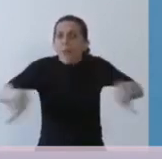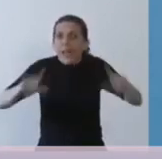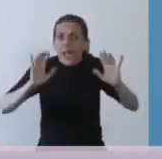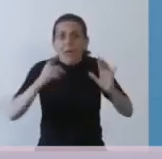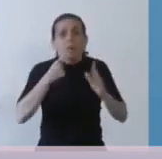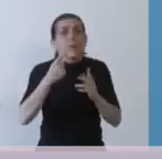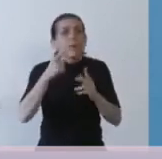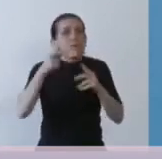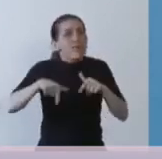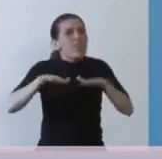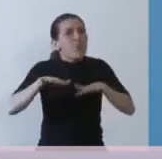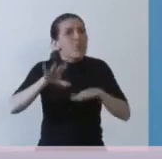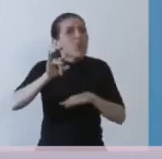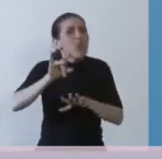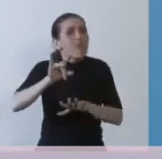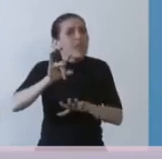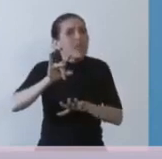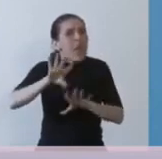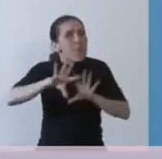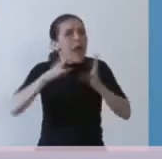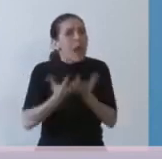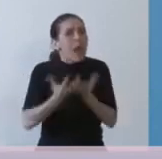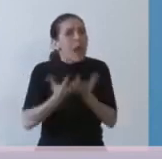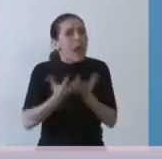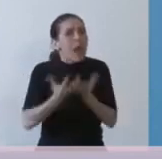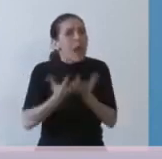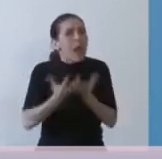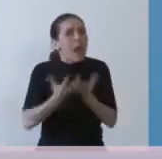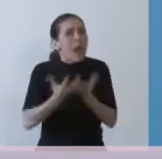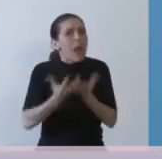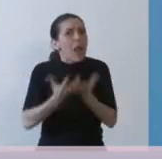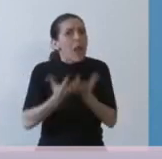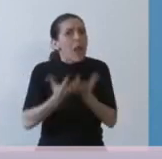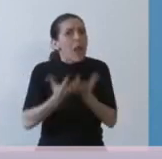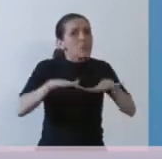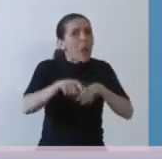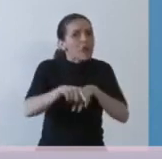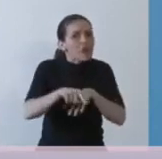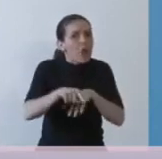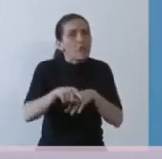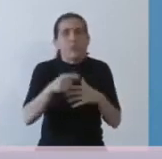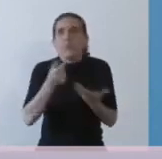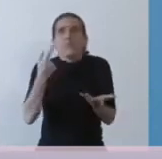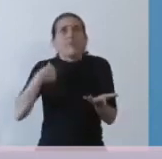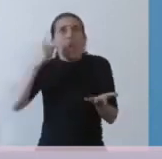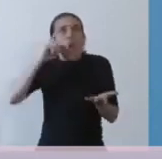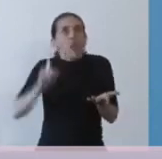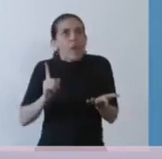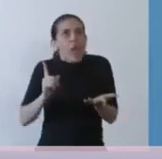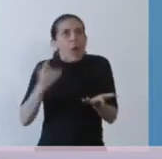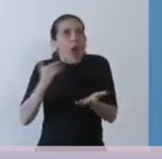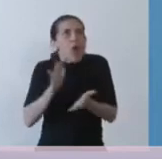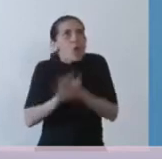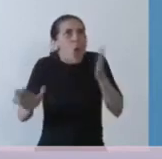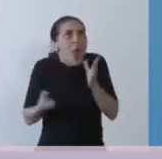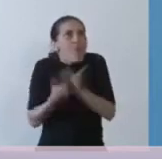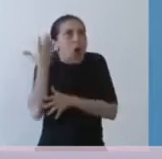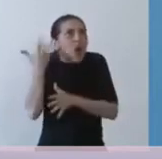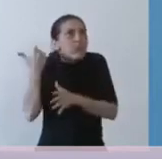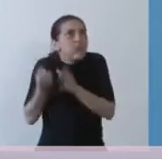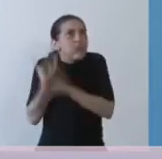difícil para el mundo hoy el mundo está viviendo una situación que era inesperada que es novedosa y que